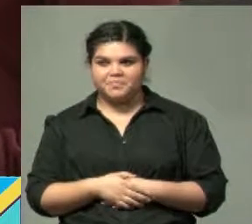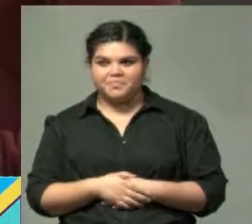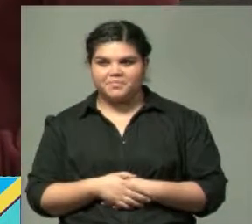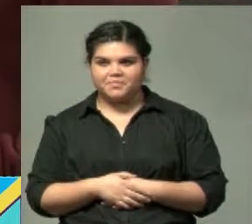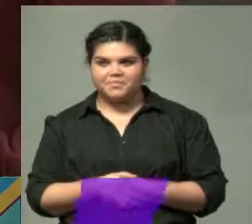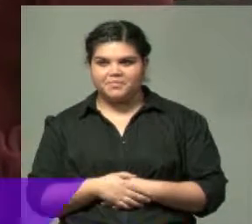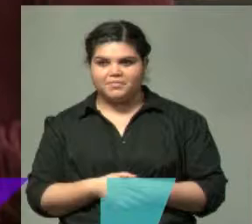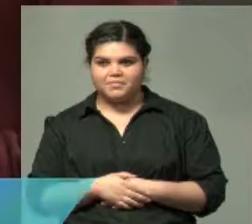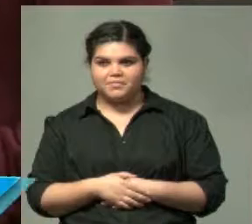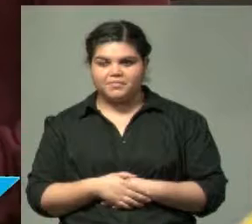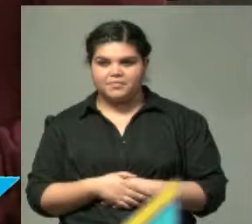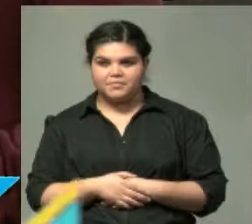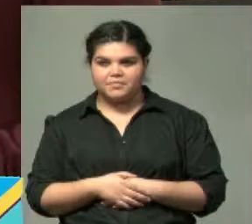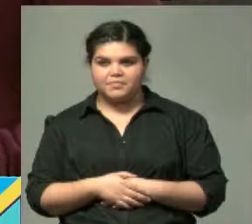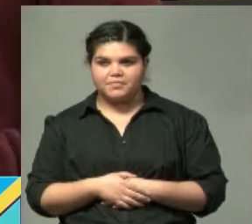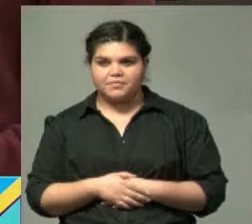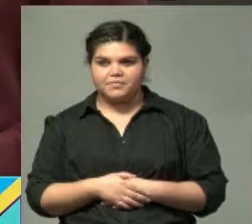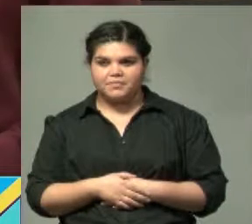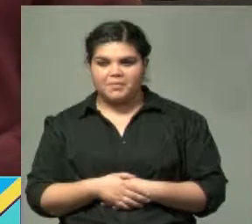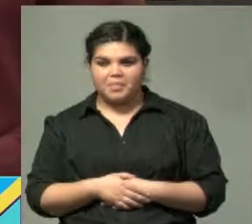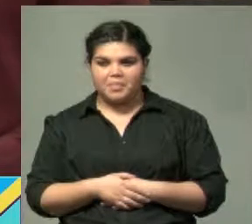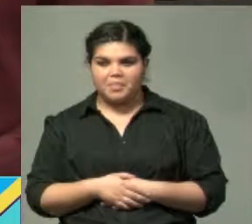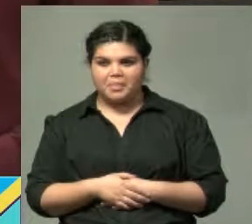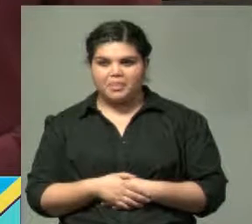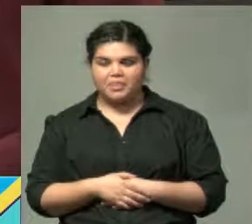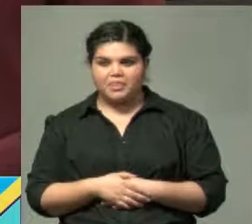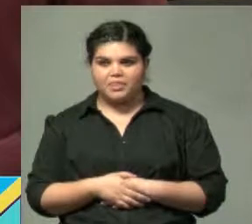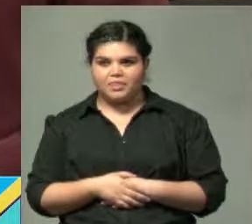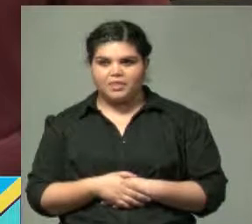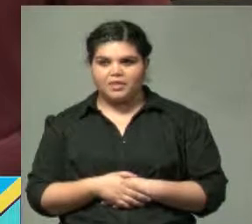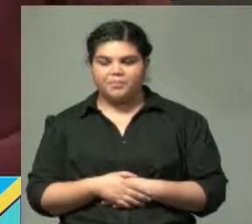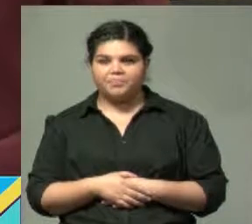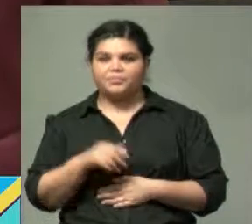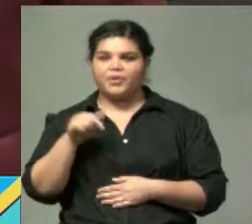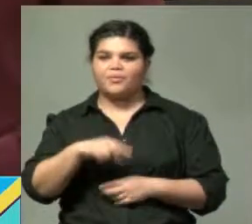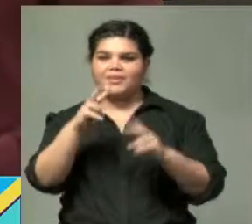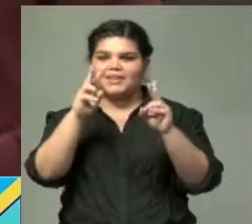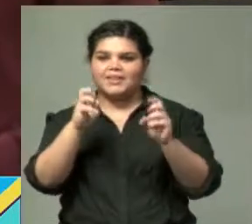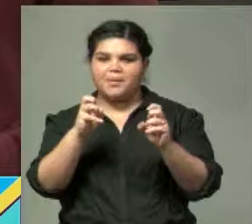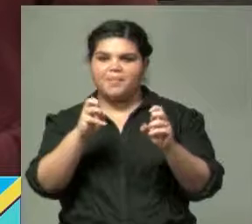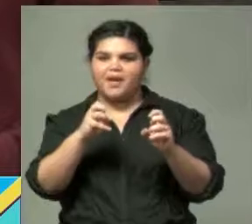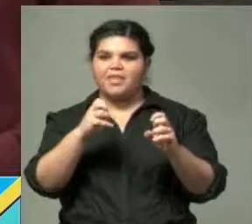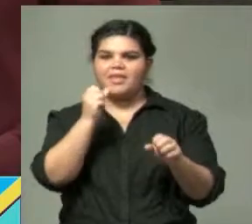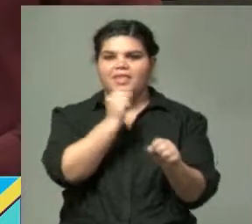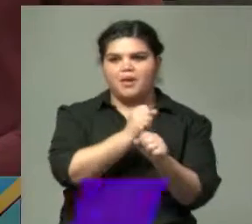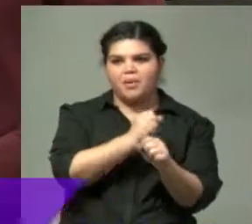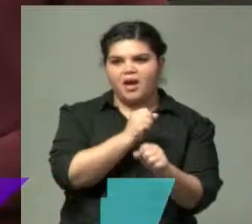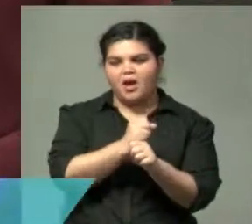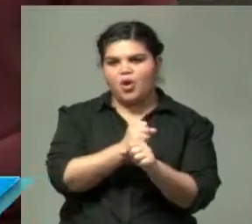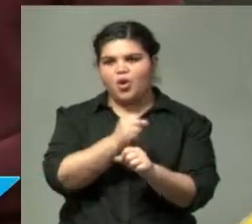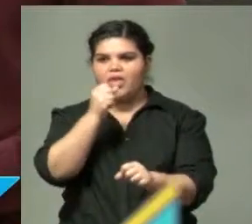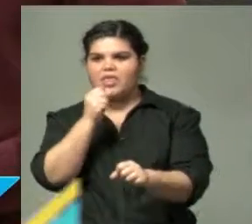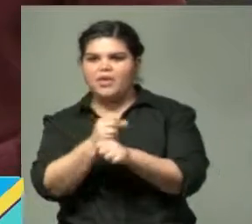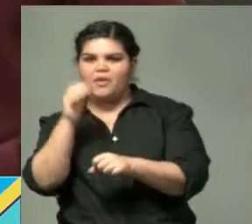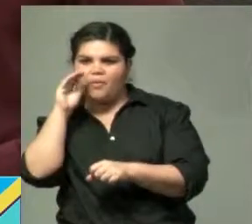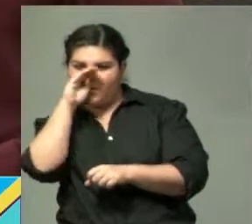Fer? Bueno, Marcelo, bien. ¿Todos bien? Bien, por suerte bien. Bueno, hoy vamos a hablar de empleo, desempleo, subempleo. Hace